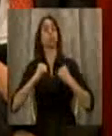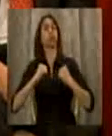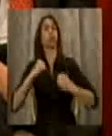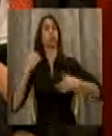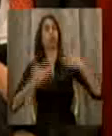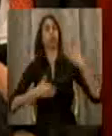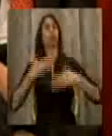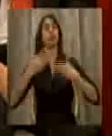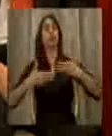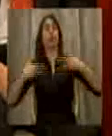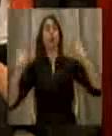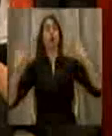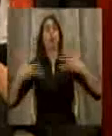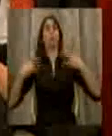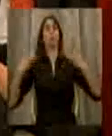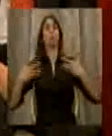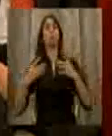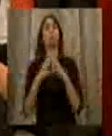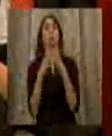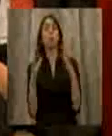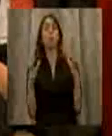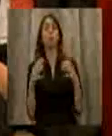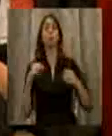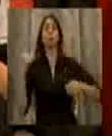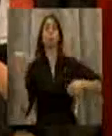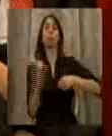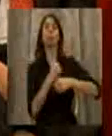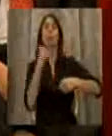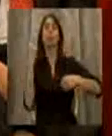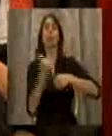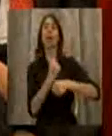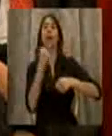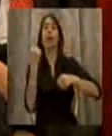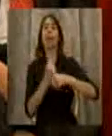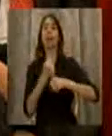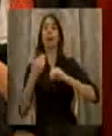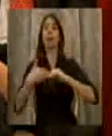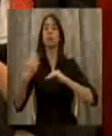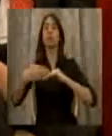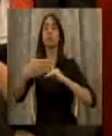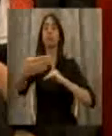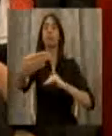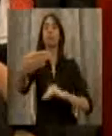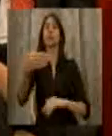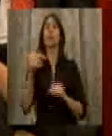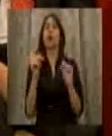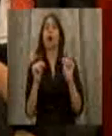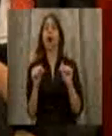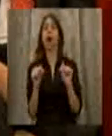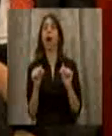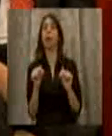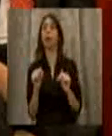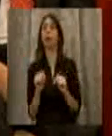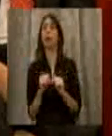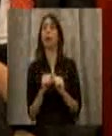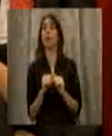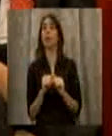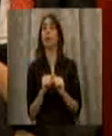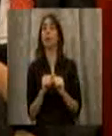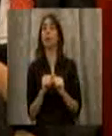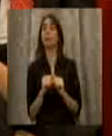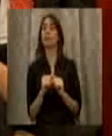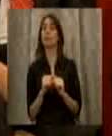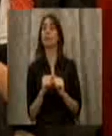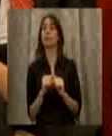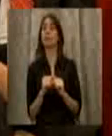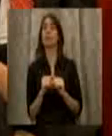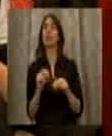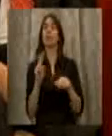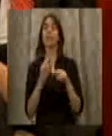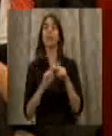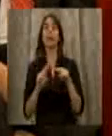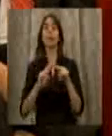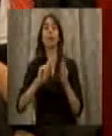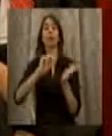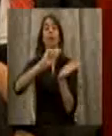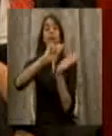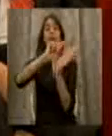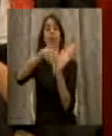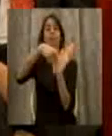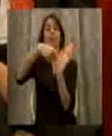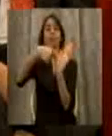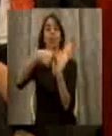con mucho optimismo, trabajando, vamos ahora a proceder a hacer una